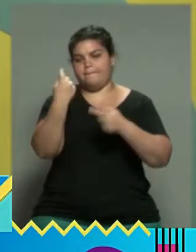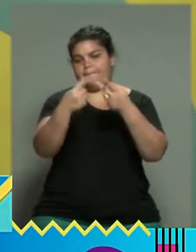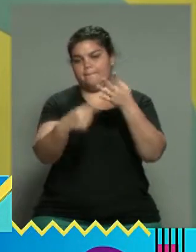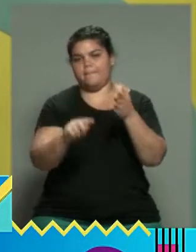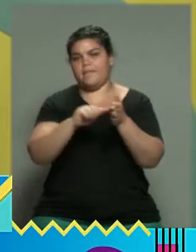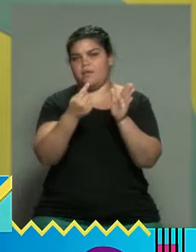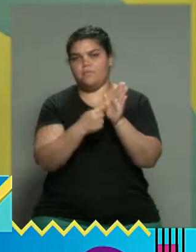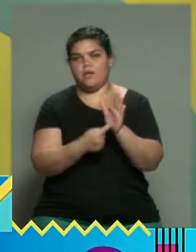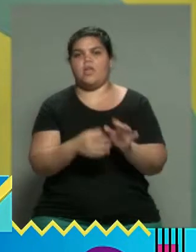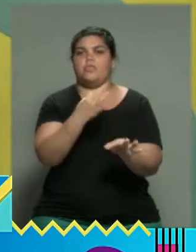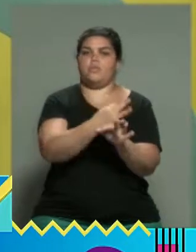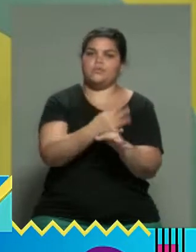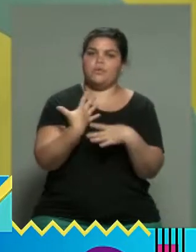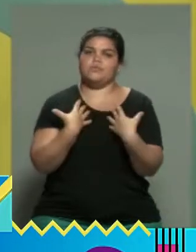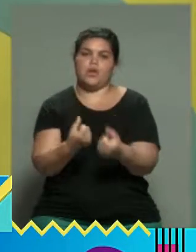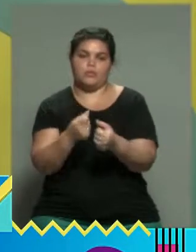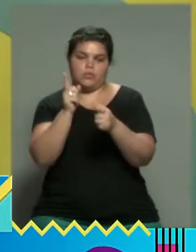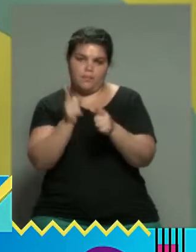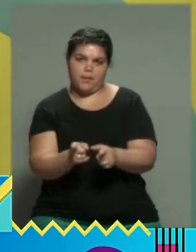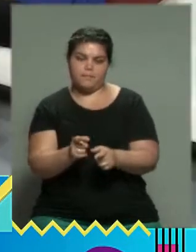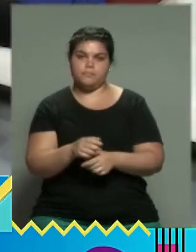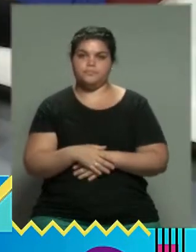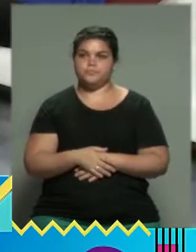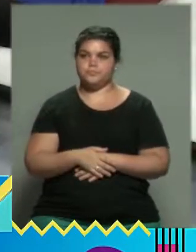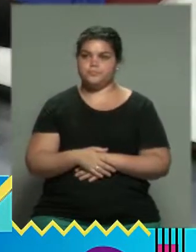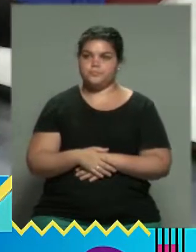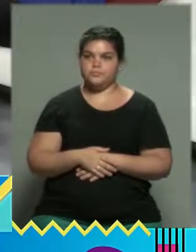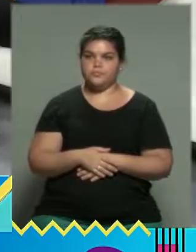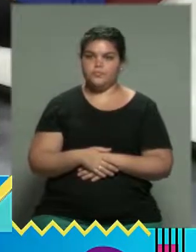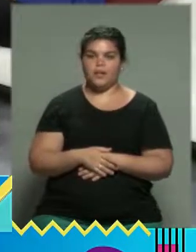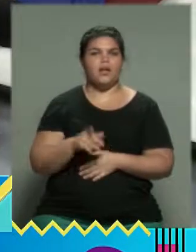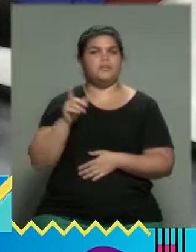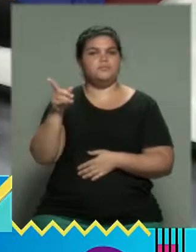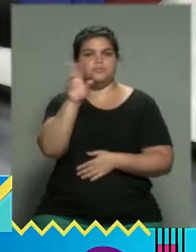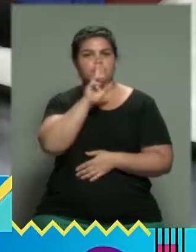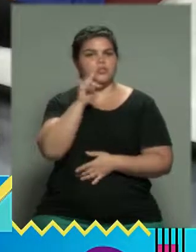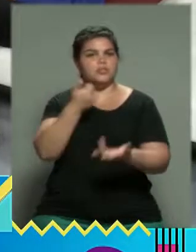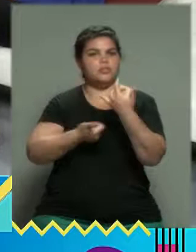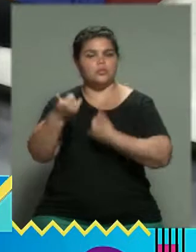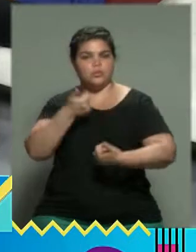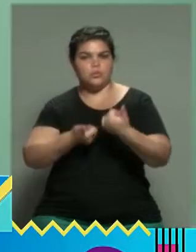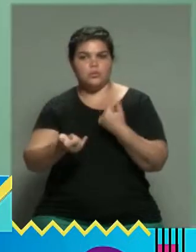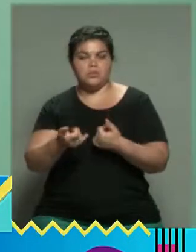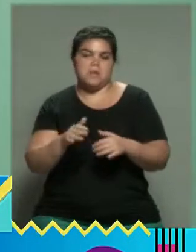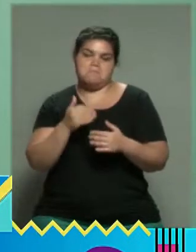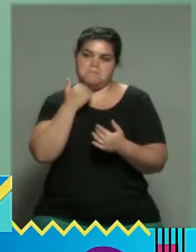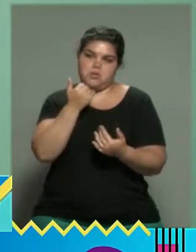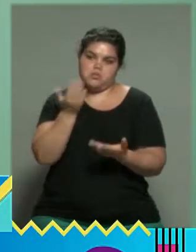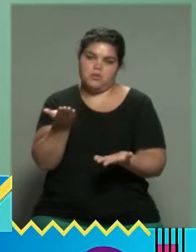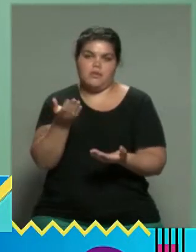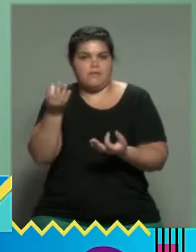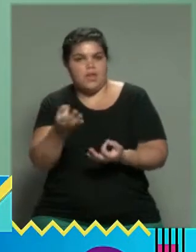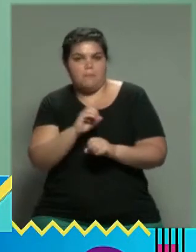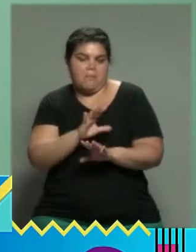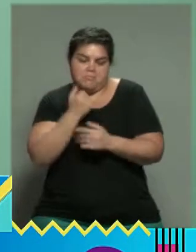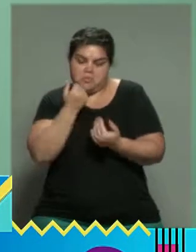ser la educación, la salud. Gustavo, etcétera. recién Beatriz mencionó muy bien acerca de, quizás, no sé si está bien en las palabras, una